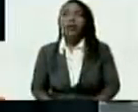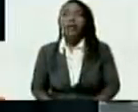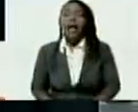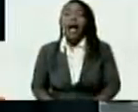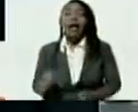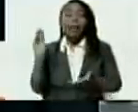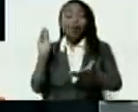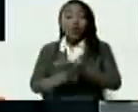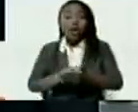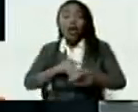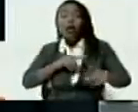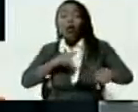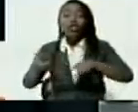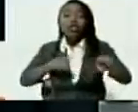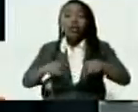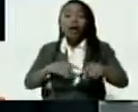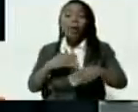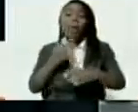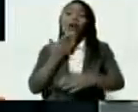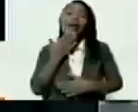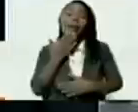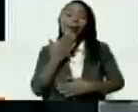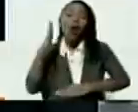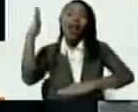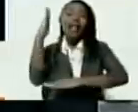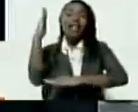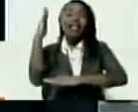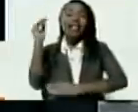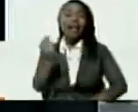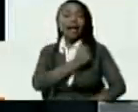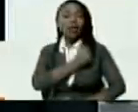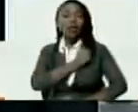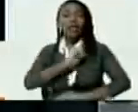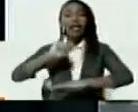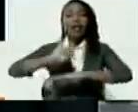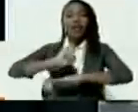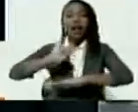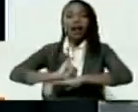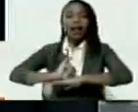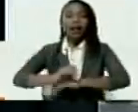establecer coordinaciones, por ejemplo, con la Iglesia Católica, con la Iglesia Evangélica.